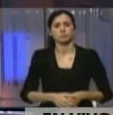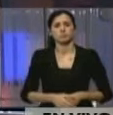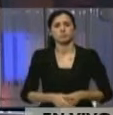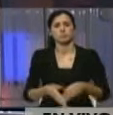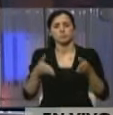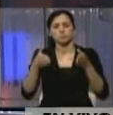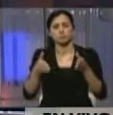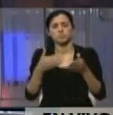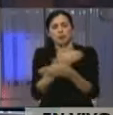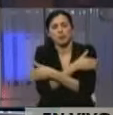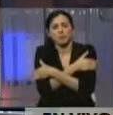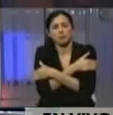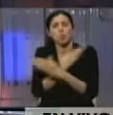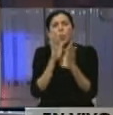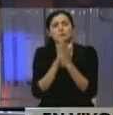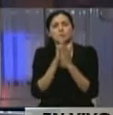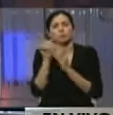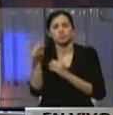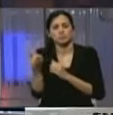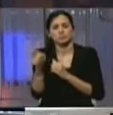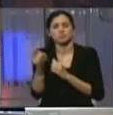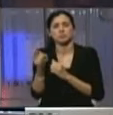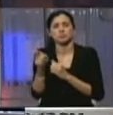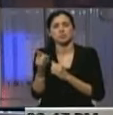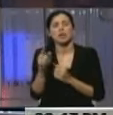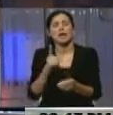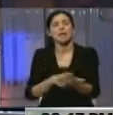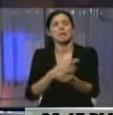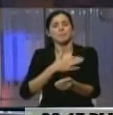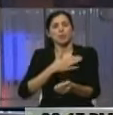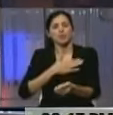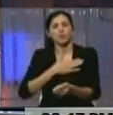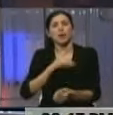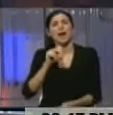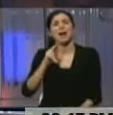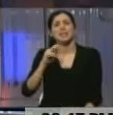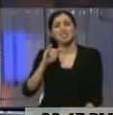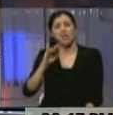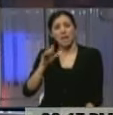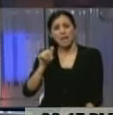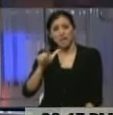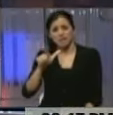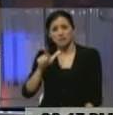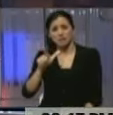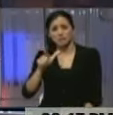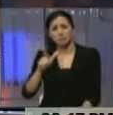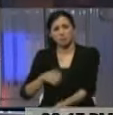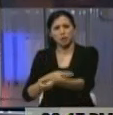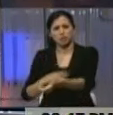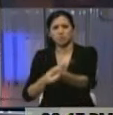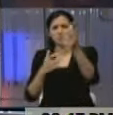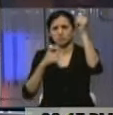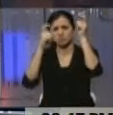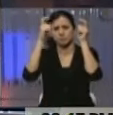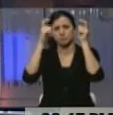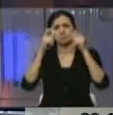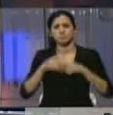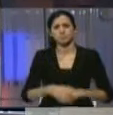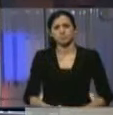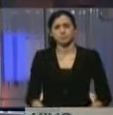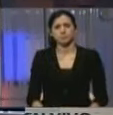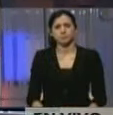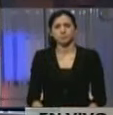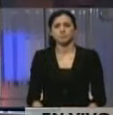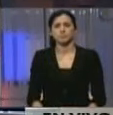con un abrazo y una oración a nuestro hermano Aníbal Chávez Frías, quien,